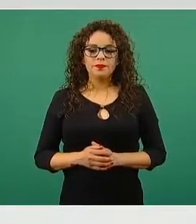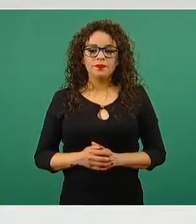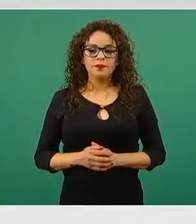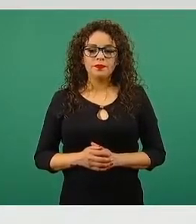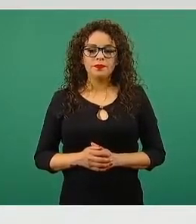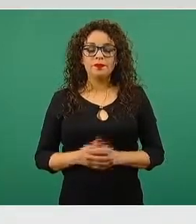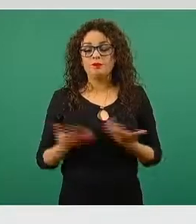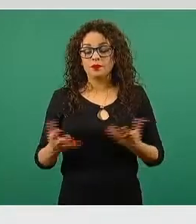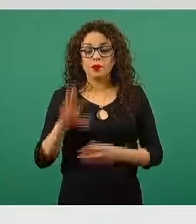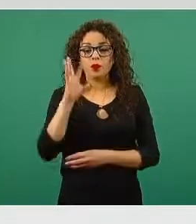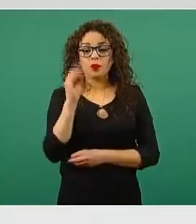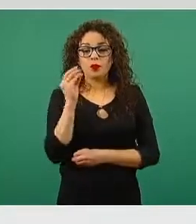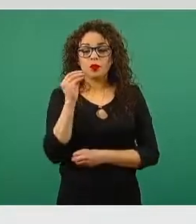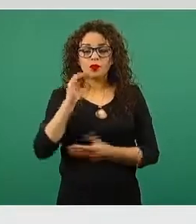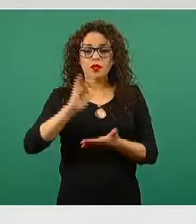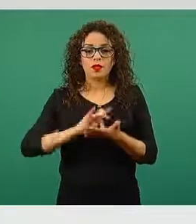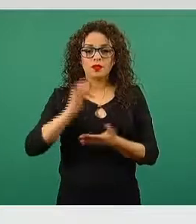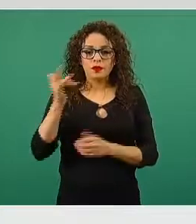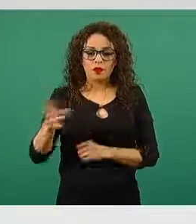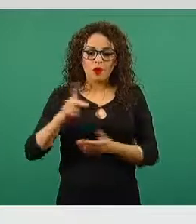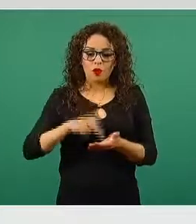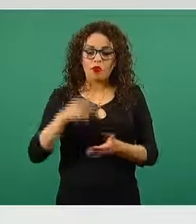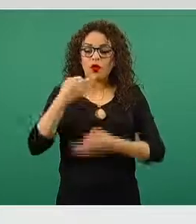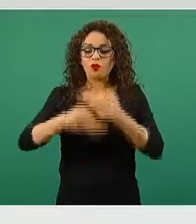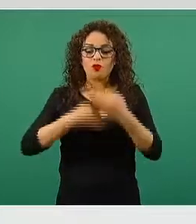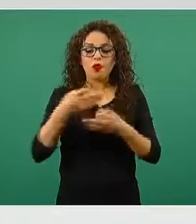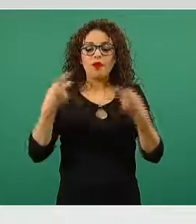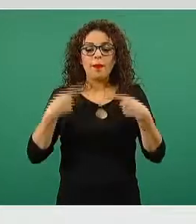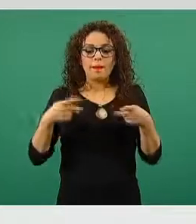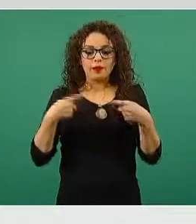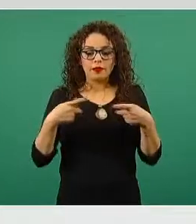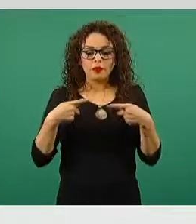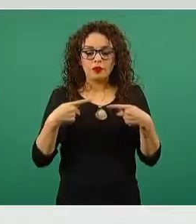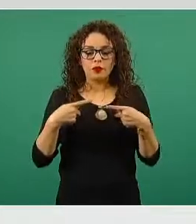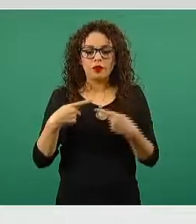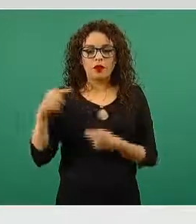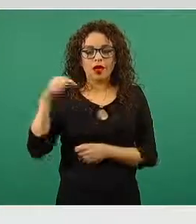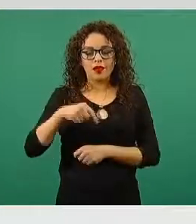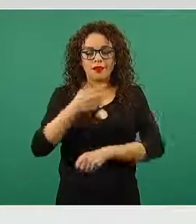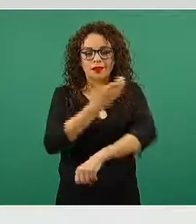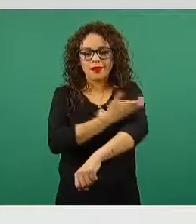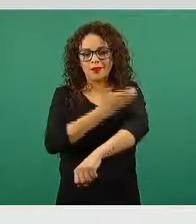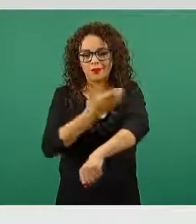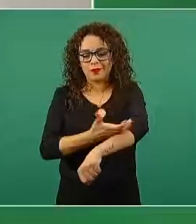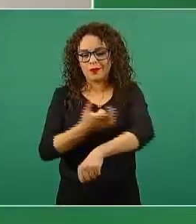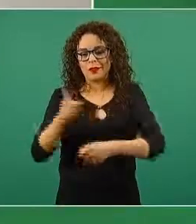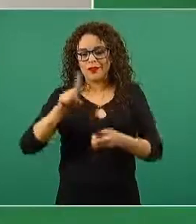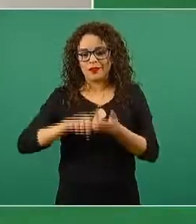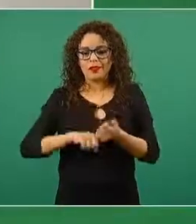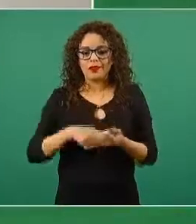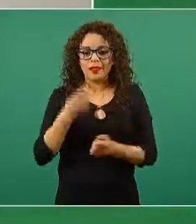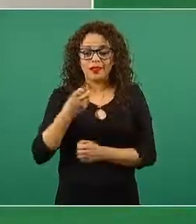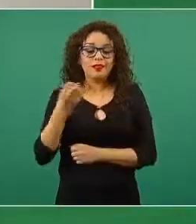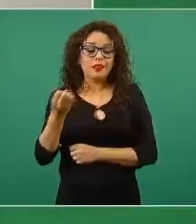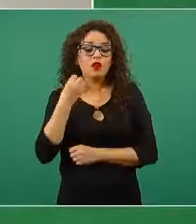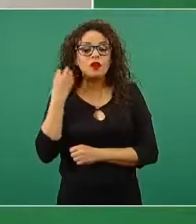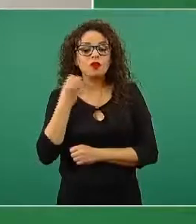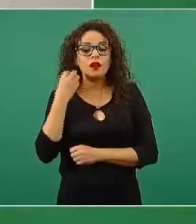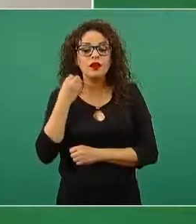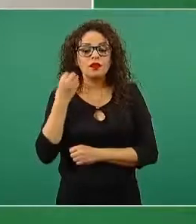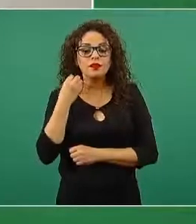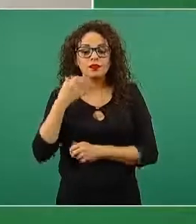pues agradezco de nuevo a todas las personas que nos acompañaron aquí en esta conferencia de